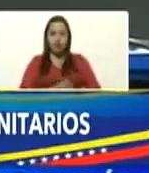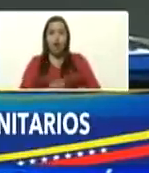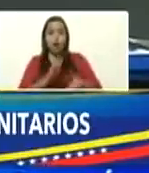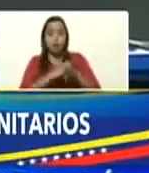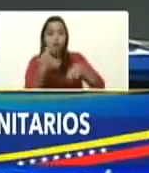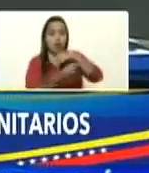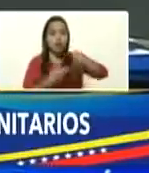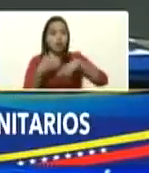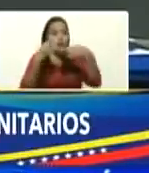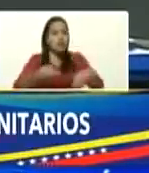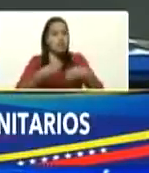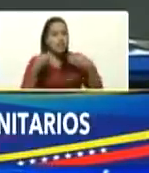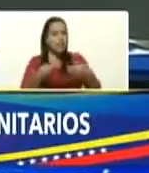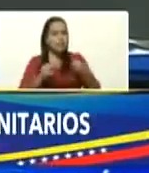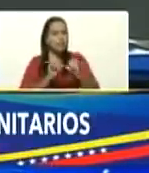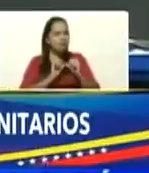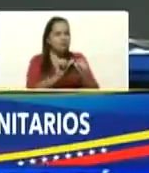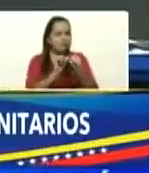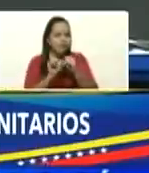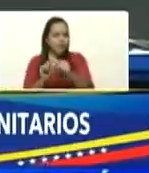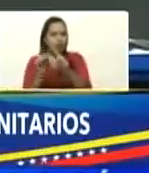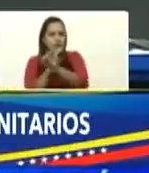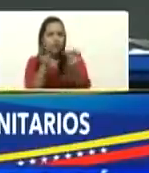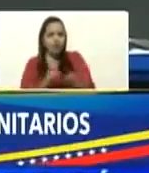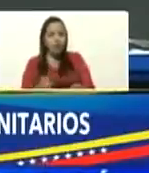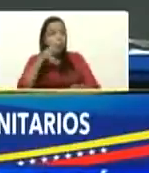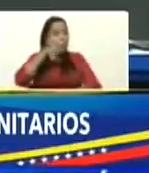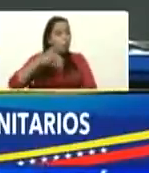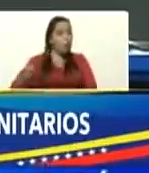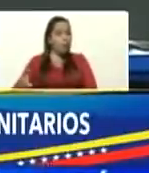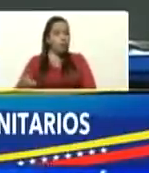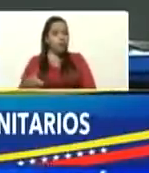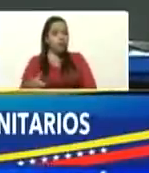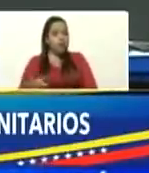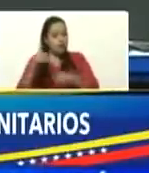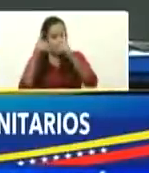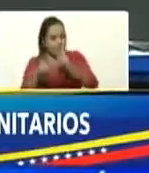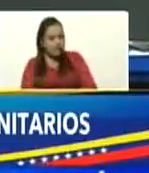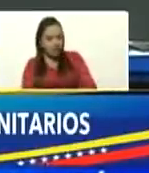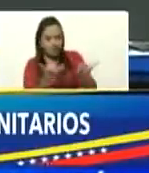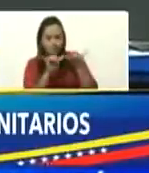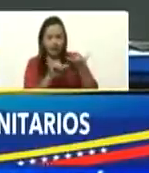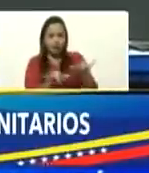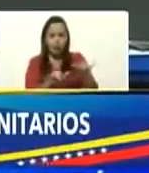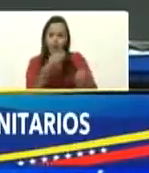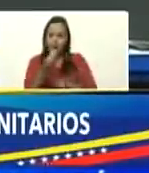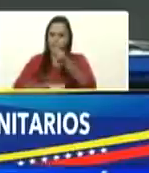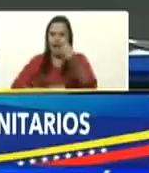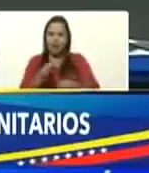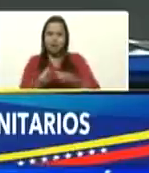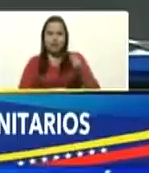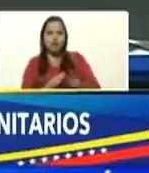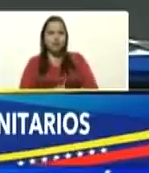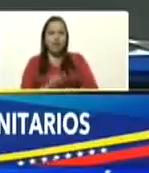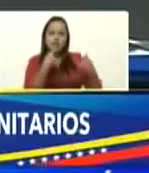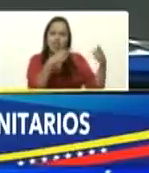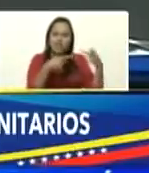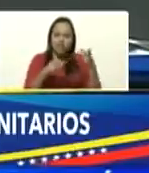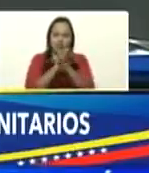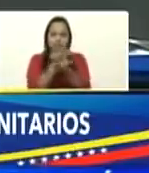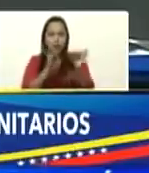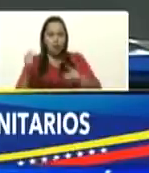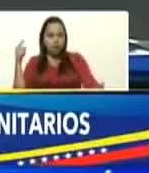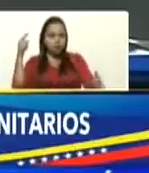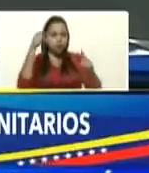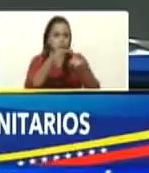revolución será siempre revolución en la medida en que sea el pueblo el que verdaderamente ejerza en diversas formas